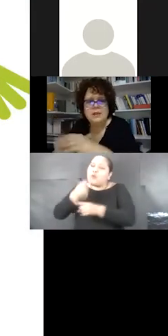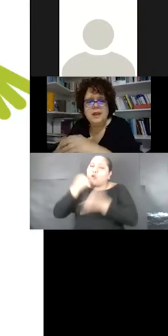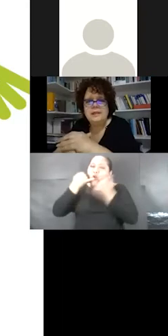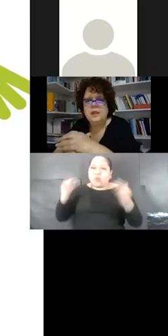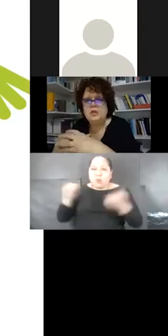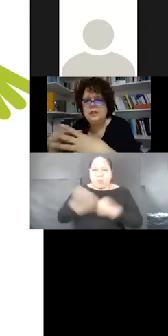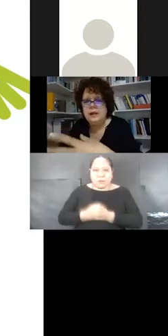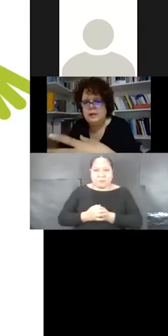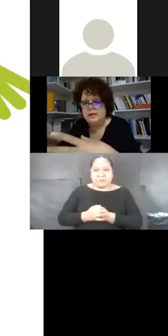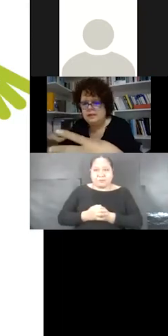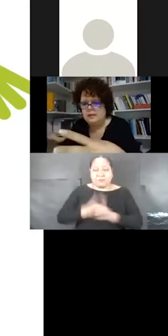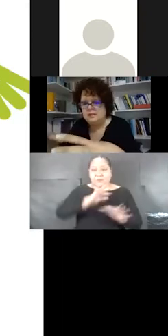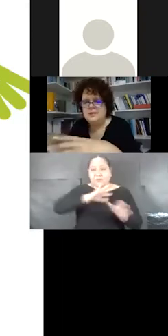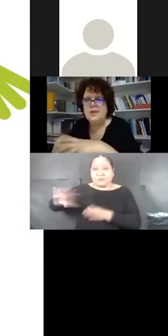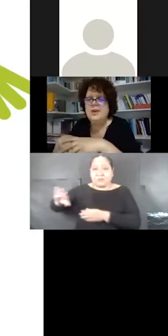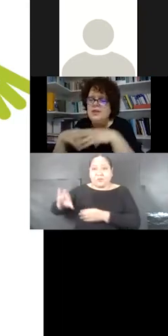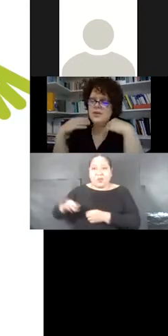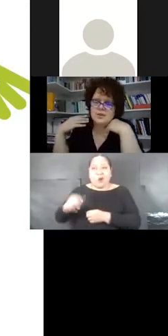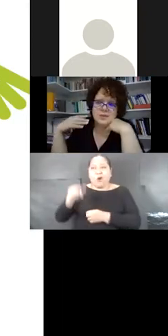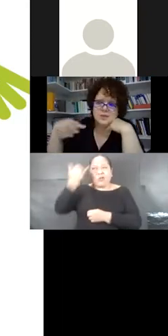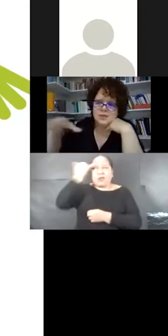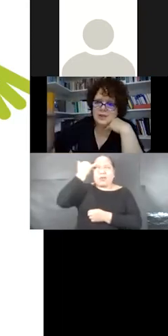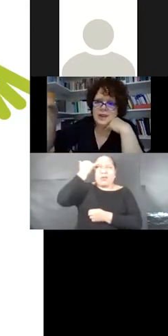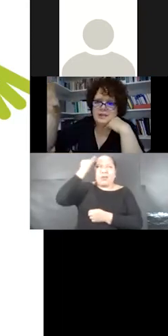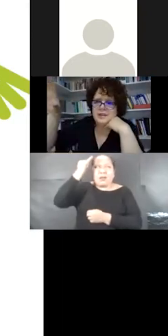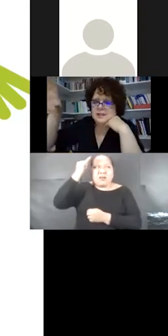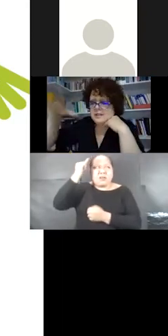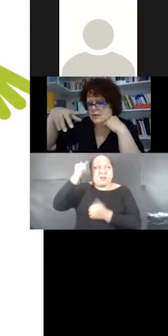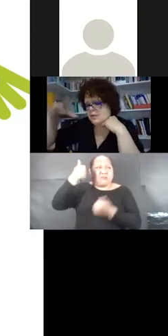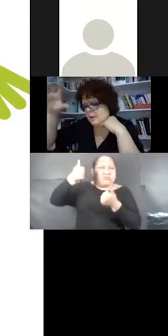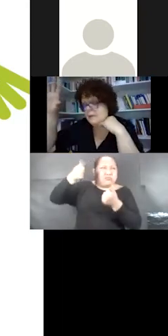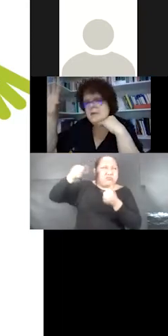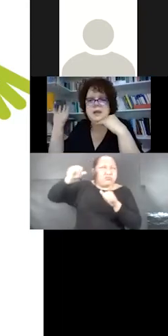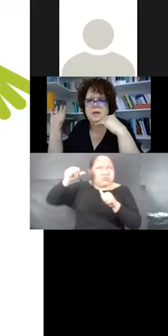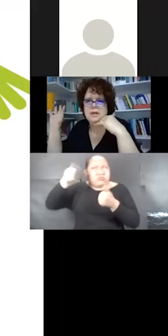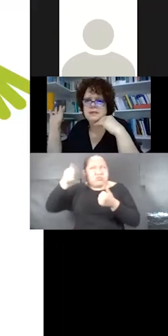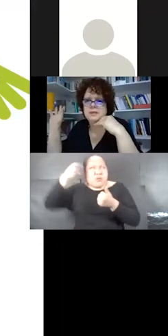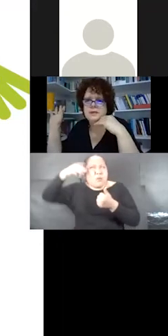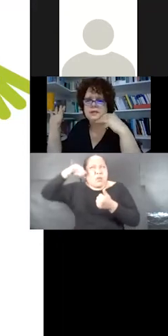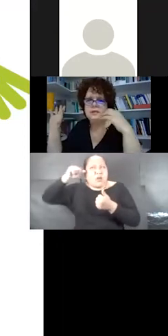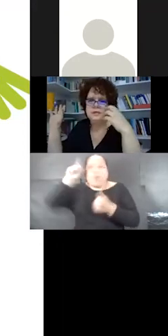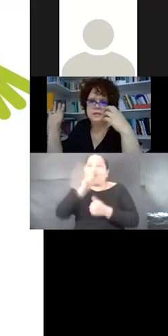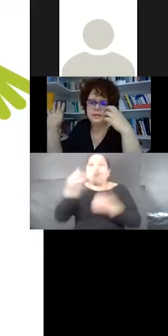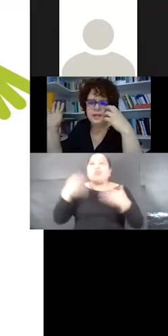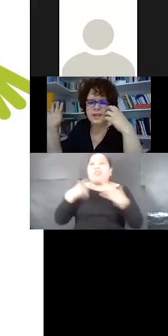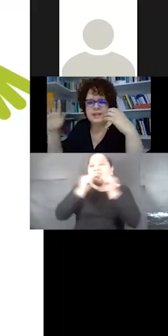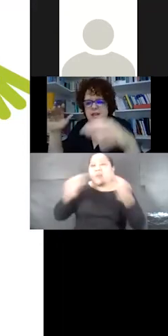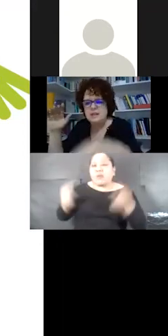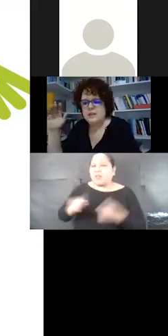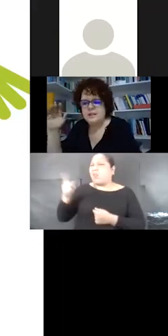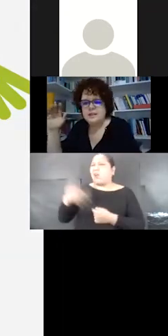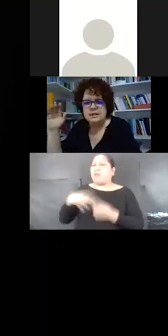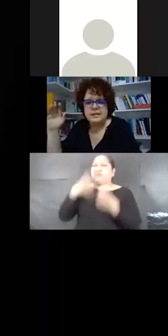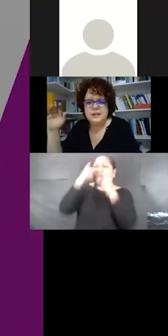La otra es que no tienen gramática, ¿no? No, los sordos lo que hablan son una mímica, lo que hacen, pues, ¿no? Y